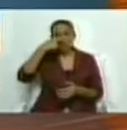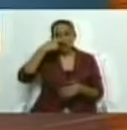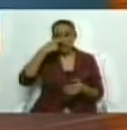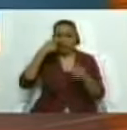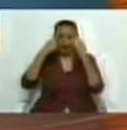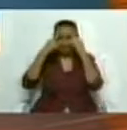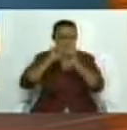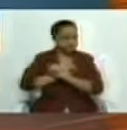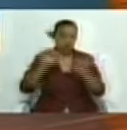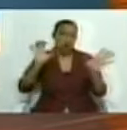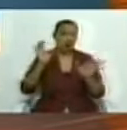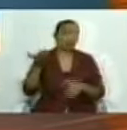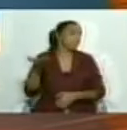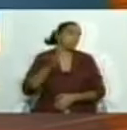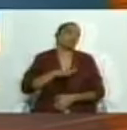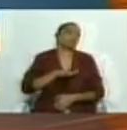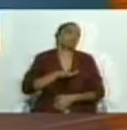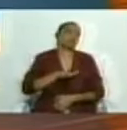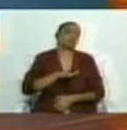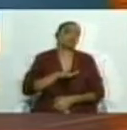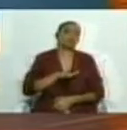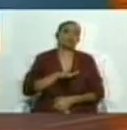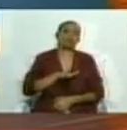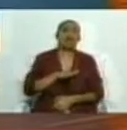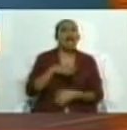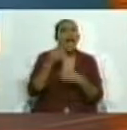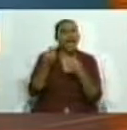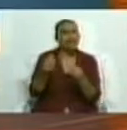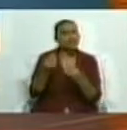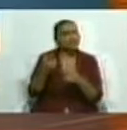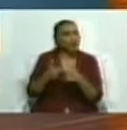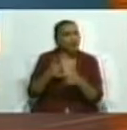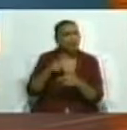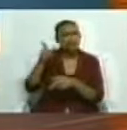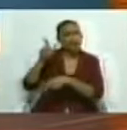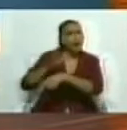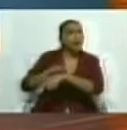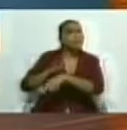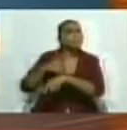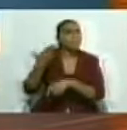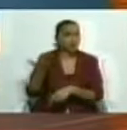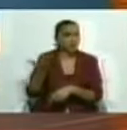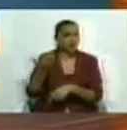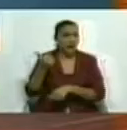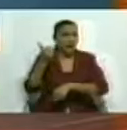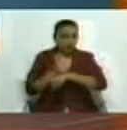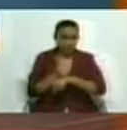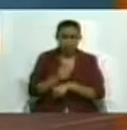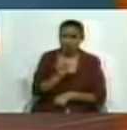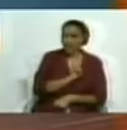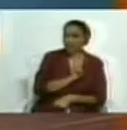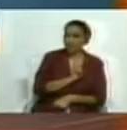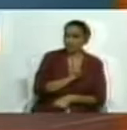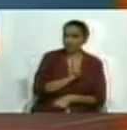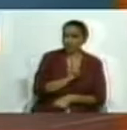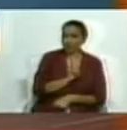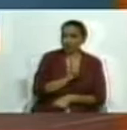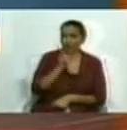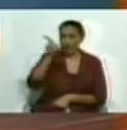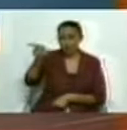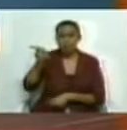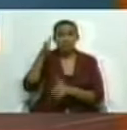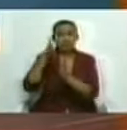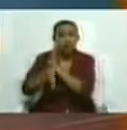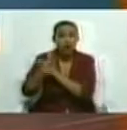qué increíble no Y eso por qué es por qué es es culpa al TR en al agua está